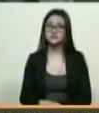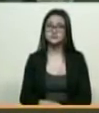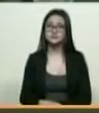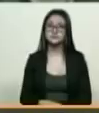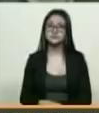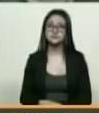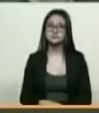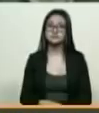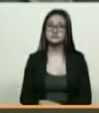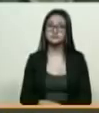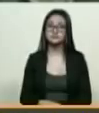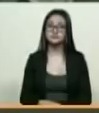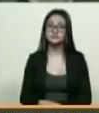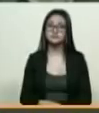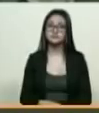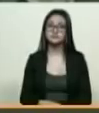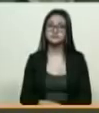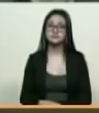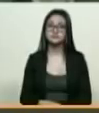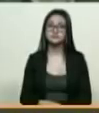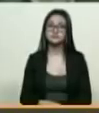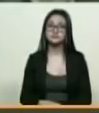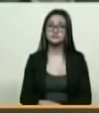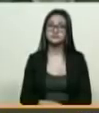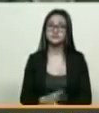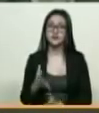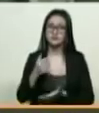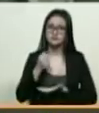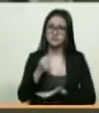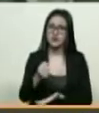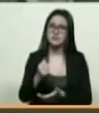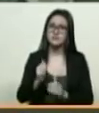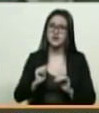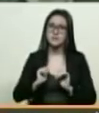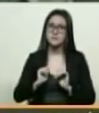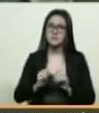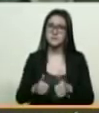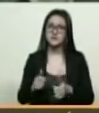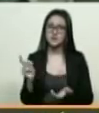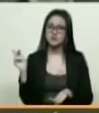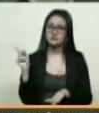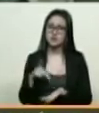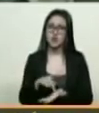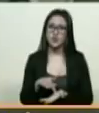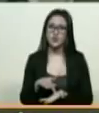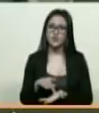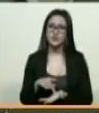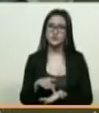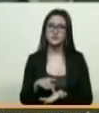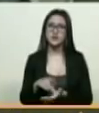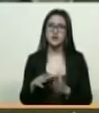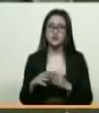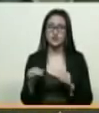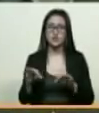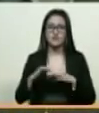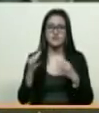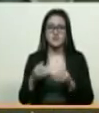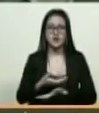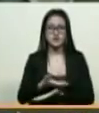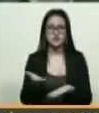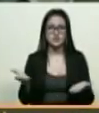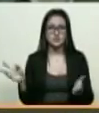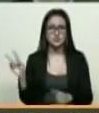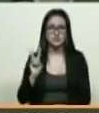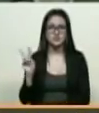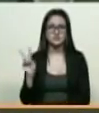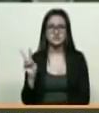ha instruido. Combos CLAC que van a comenzar a llegar a la familia venezolana